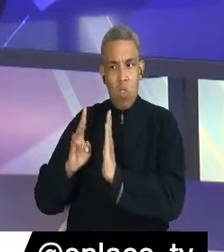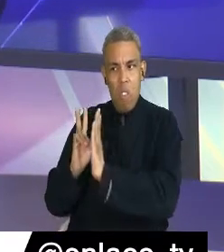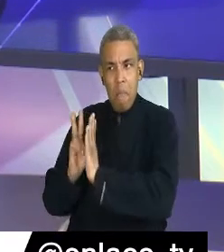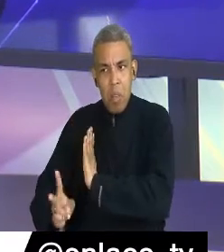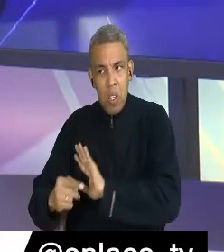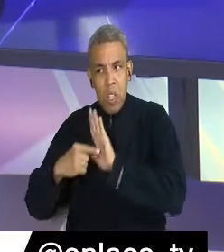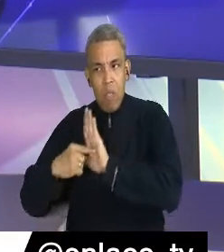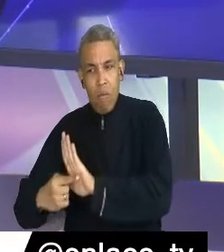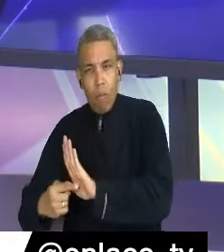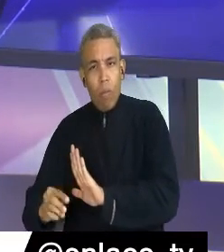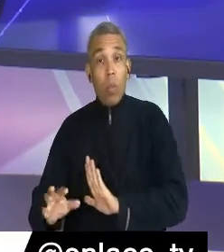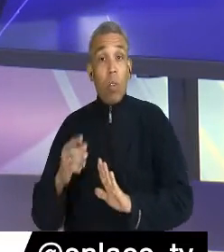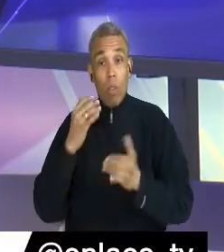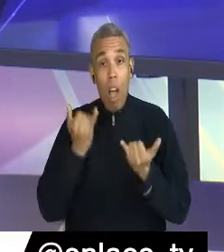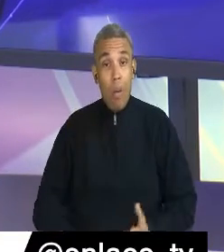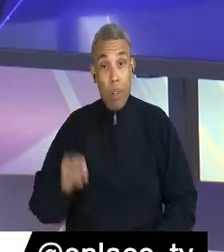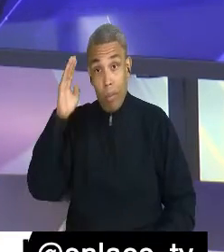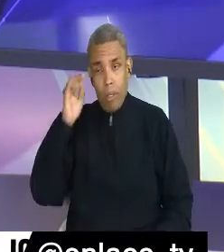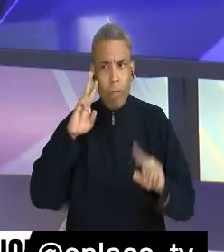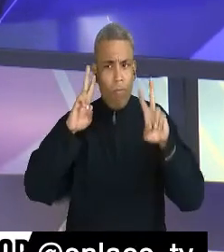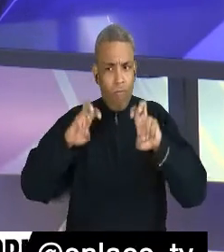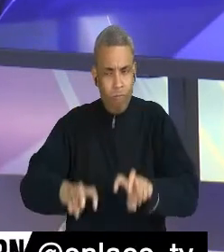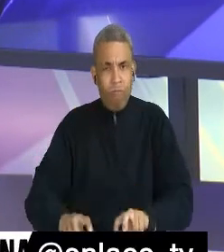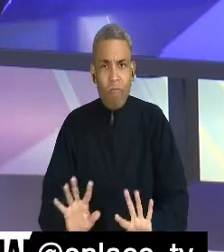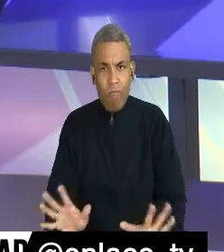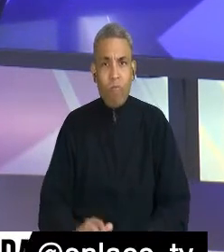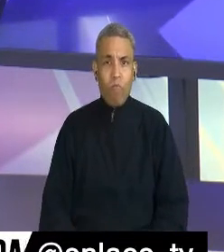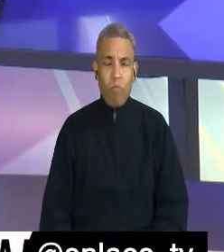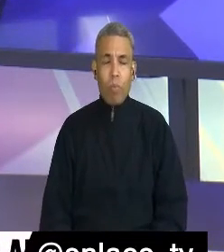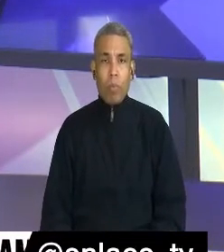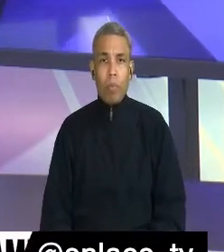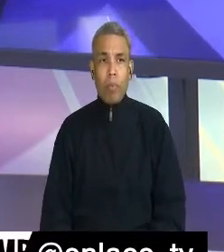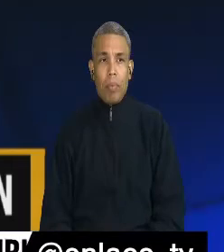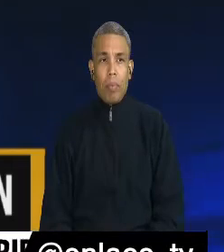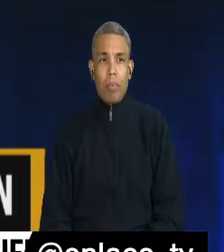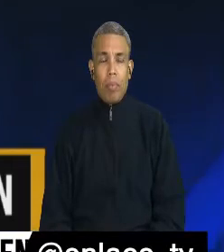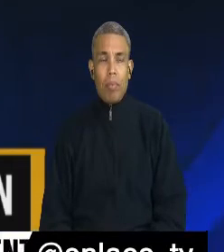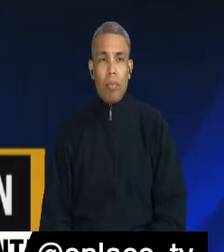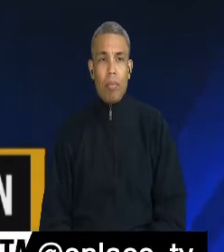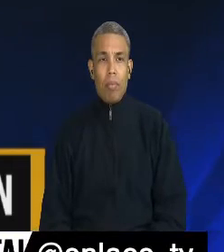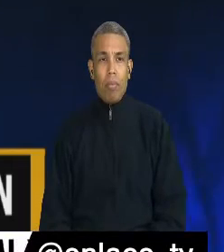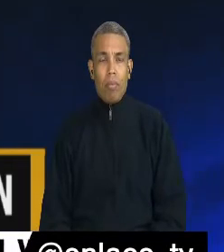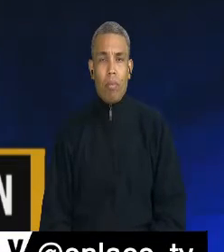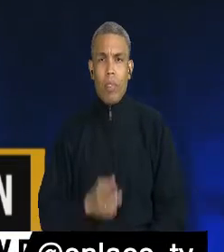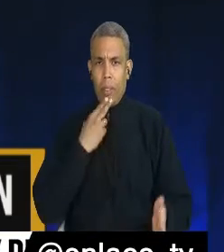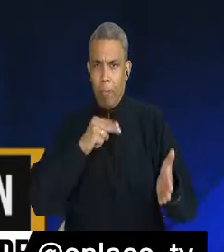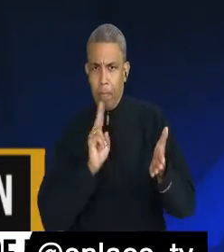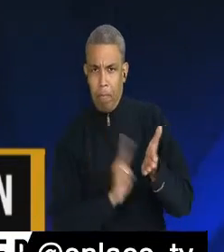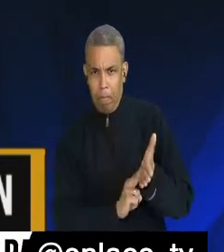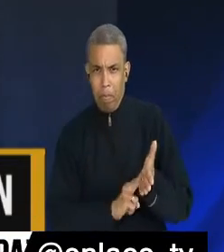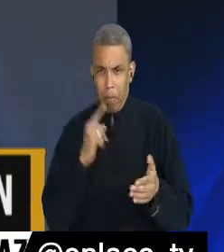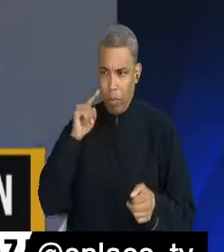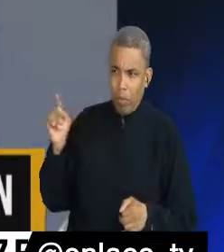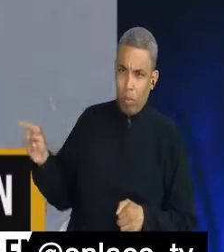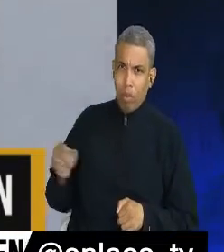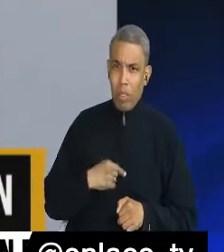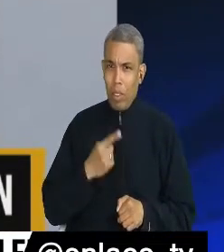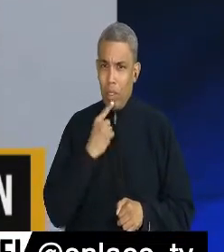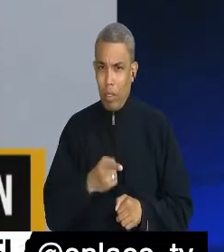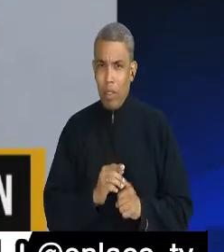autoridades competentes enterada de la situación por medio de comunicado a la opinión pública emitido por la asociación